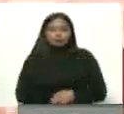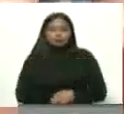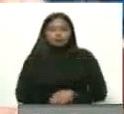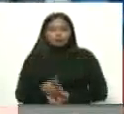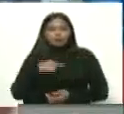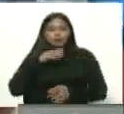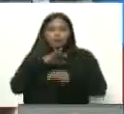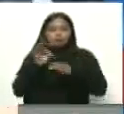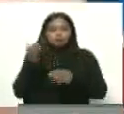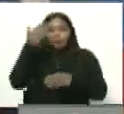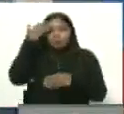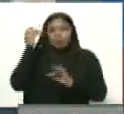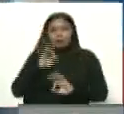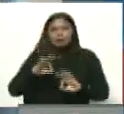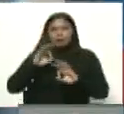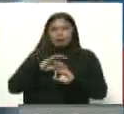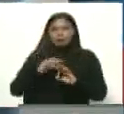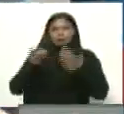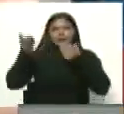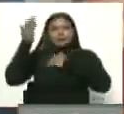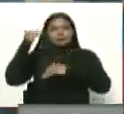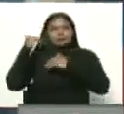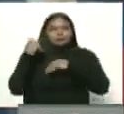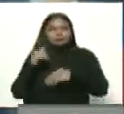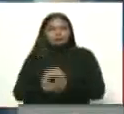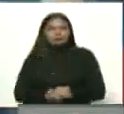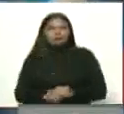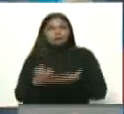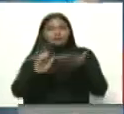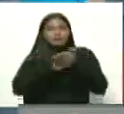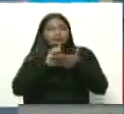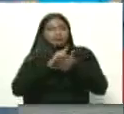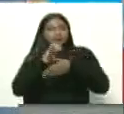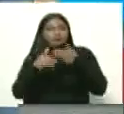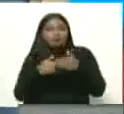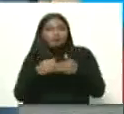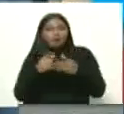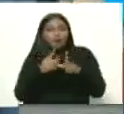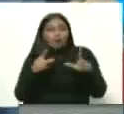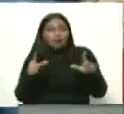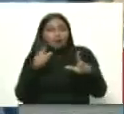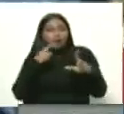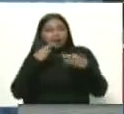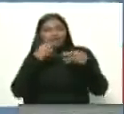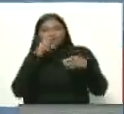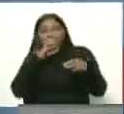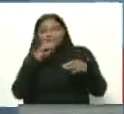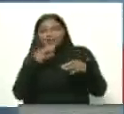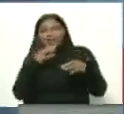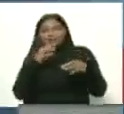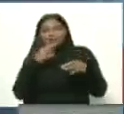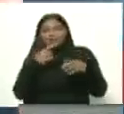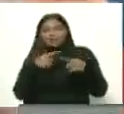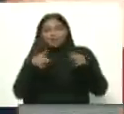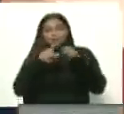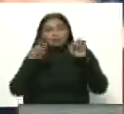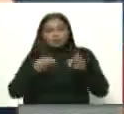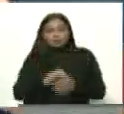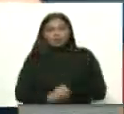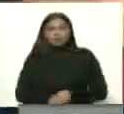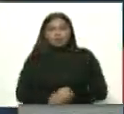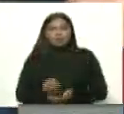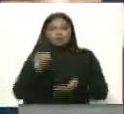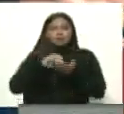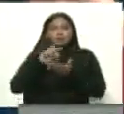que no la dejamos olvidada en los antiguos, en los libros antiguos, ni en los papeles amarillentos de los archivos, sino que la